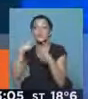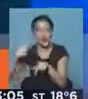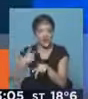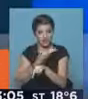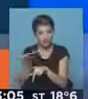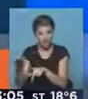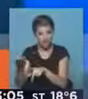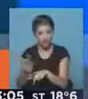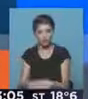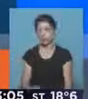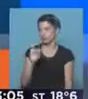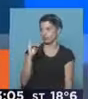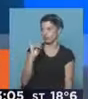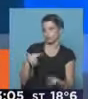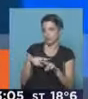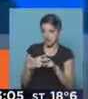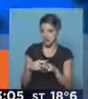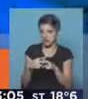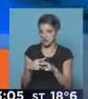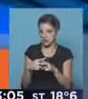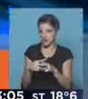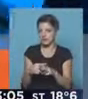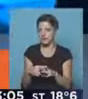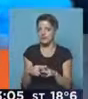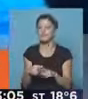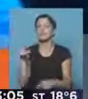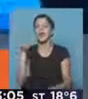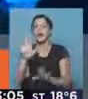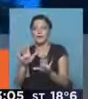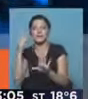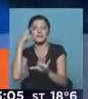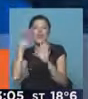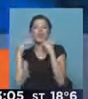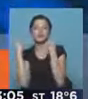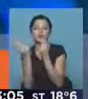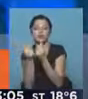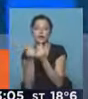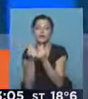en primer lugar, diría que a este tipo de herramientas no hay que juzgarla por los resultados.